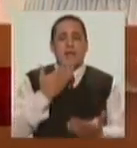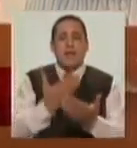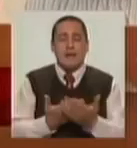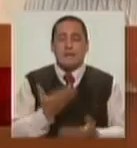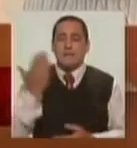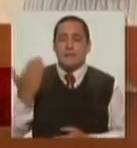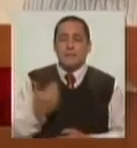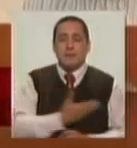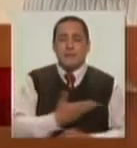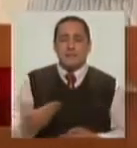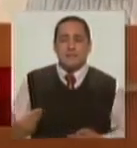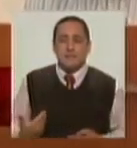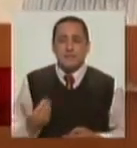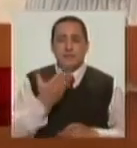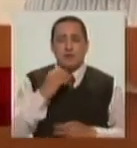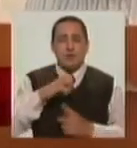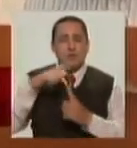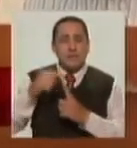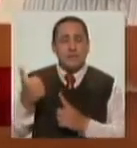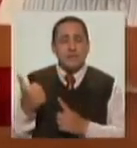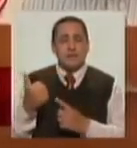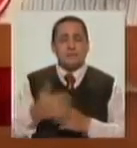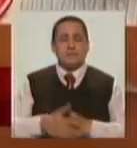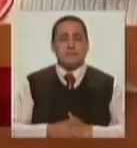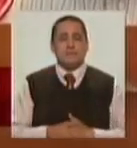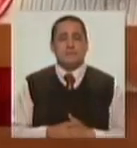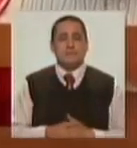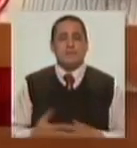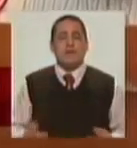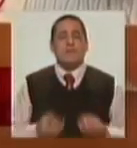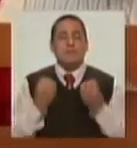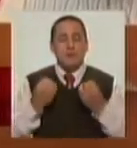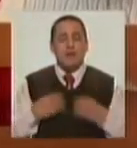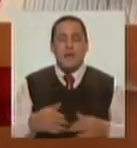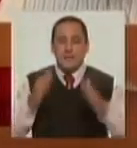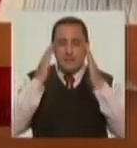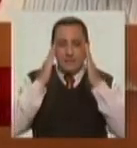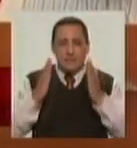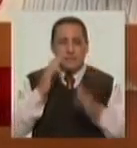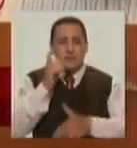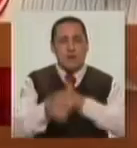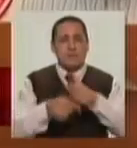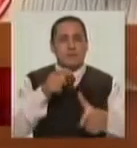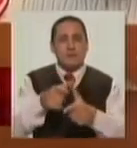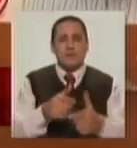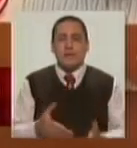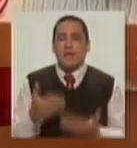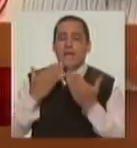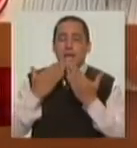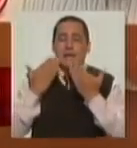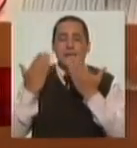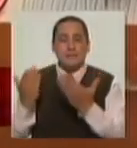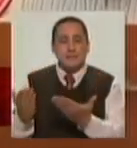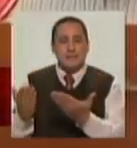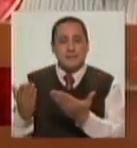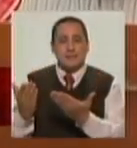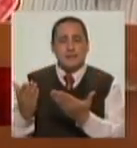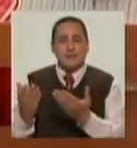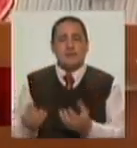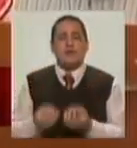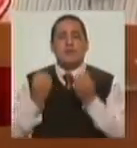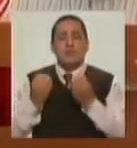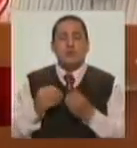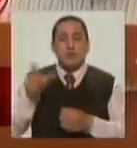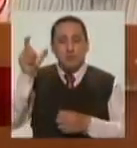agradecerle, señor presidente de la República, por haber escuchado a su pueblo. Agradecerle